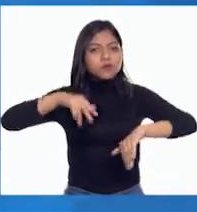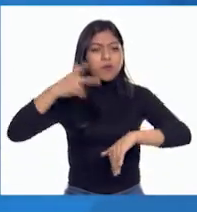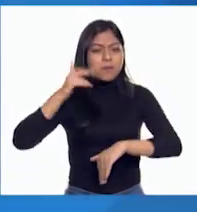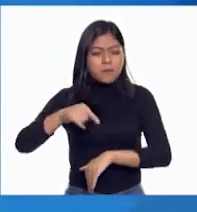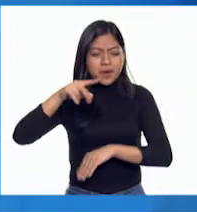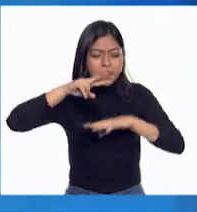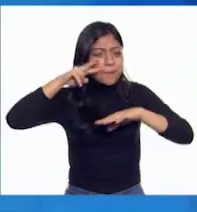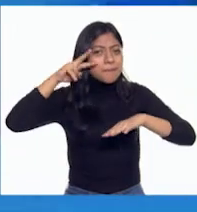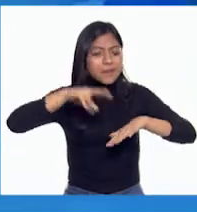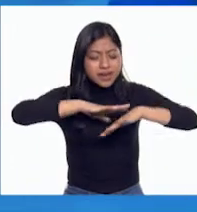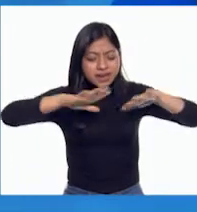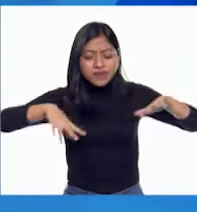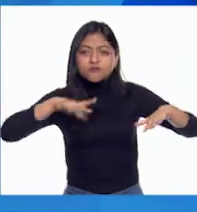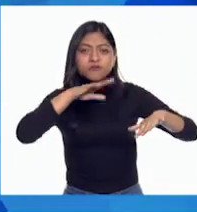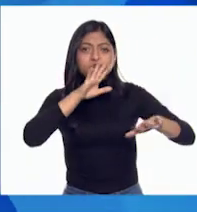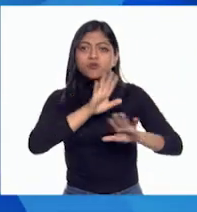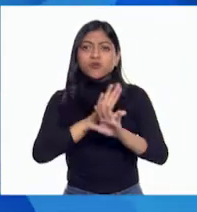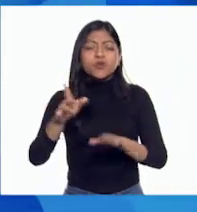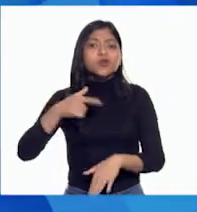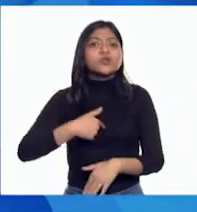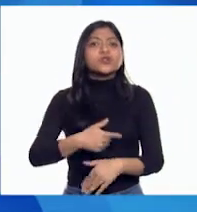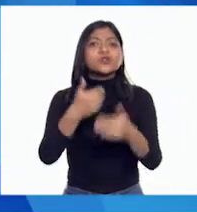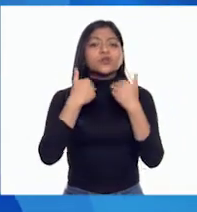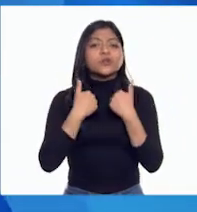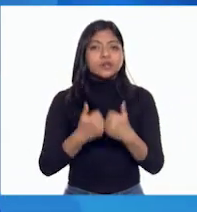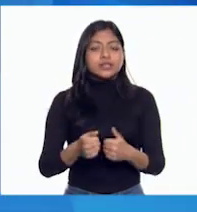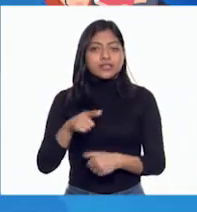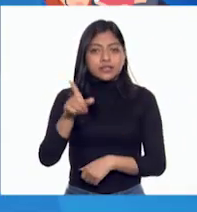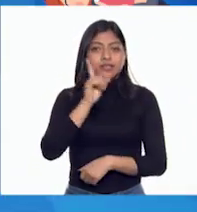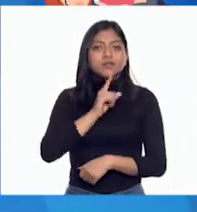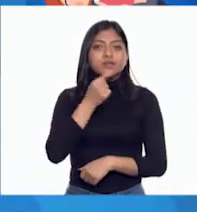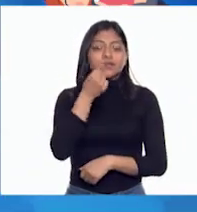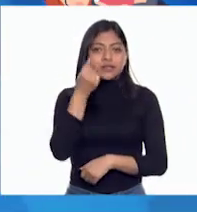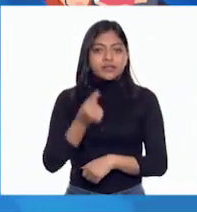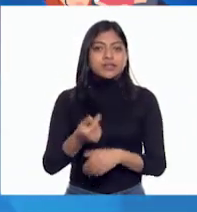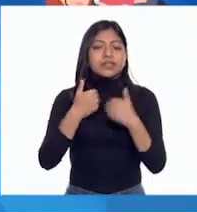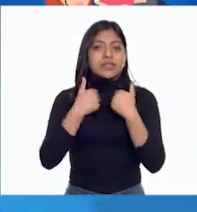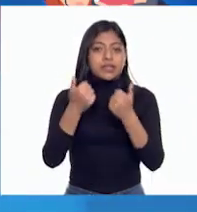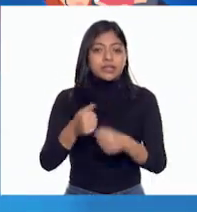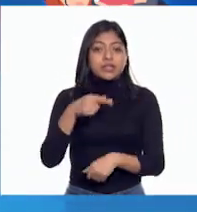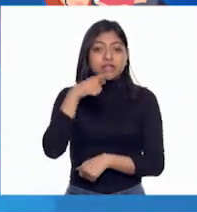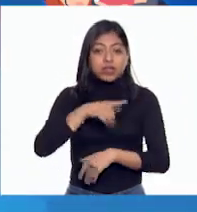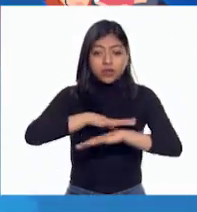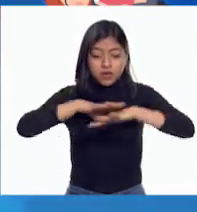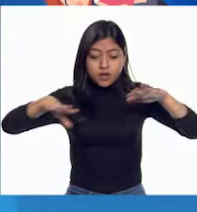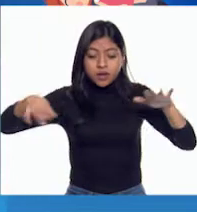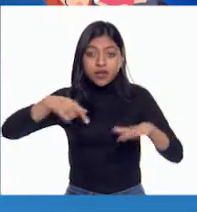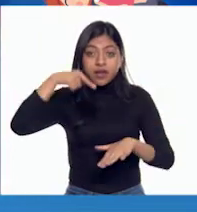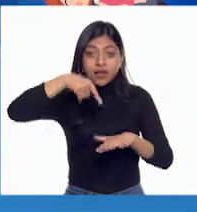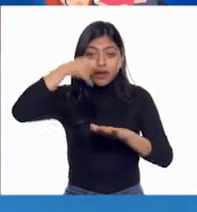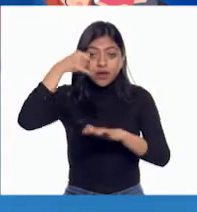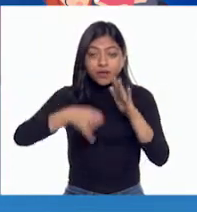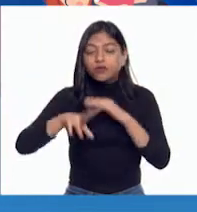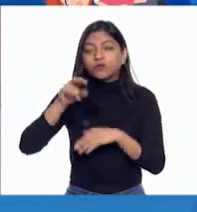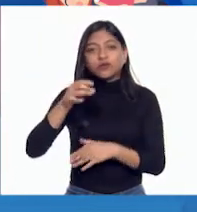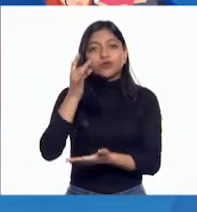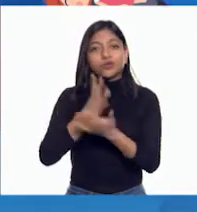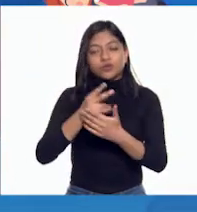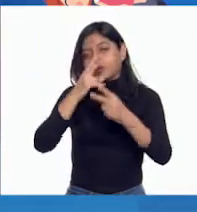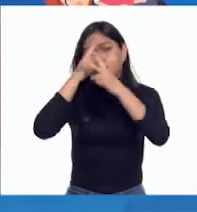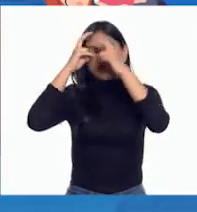ambientales. Después de decir eso, Camila despertó. Resulta que no estaba en el fondo del mar, había estado